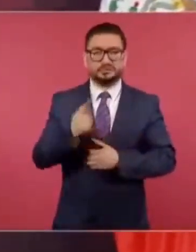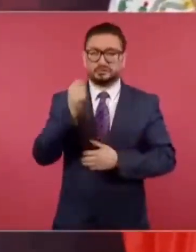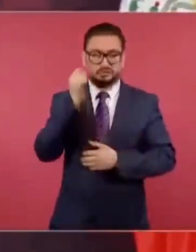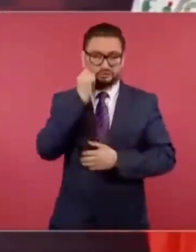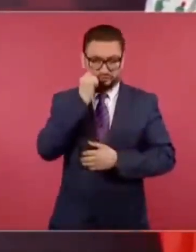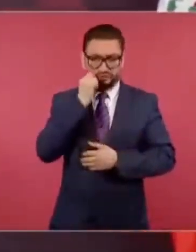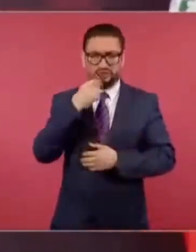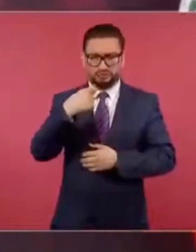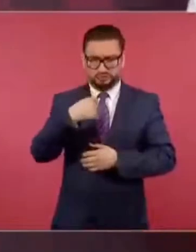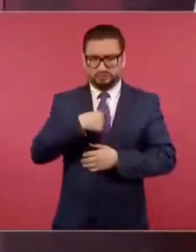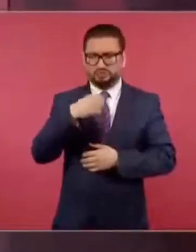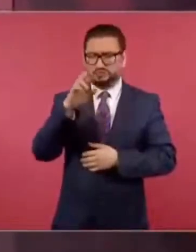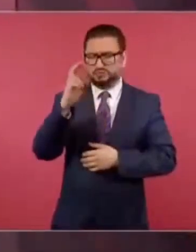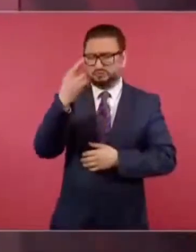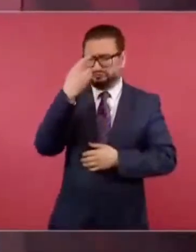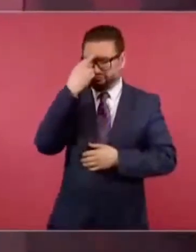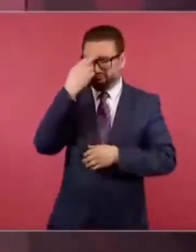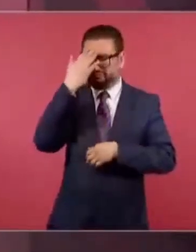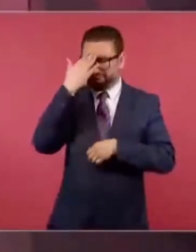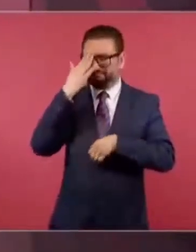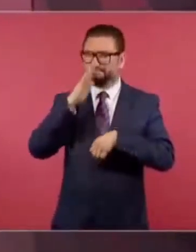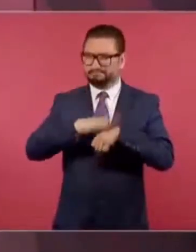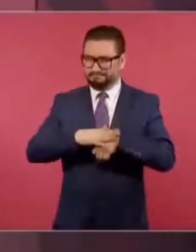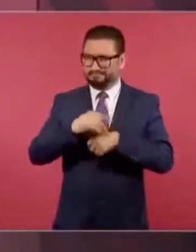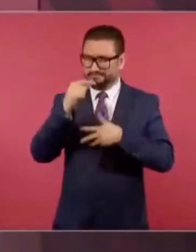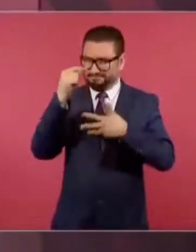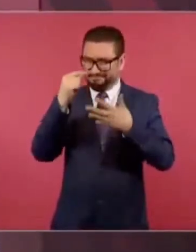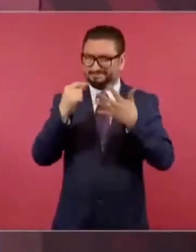todavía recuerdo cosas, ¿no?